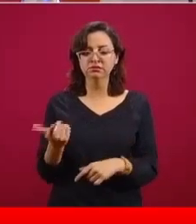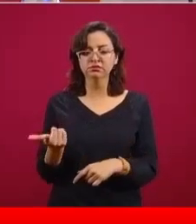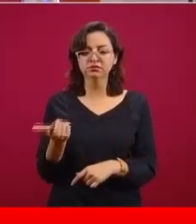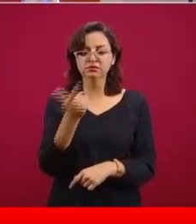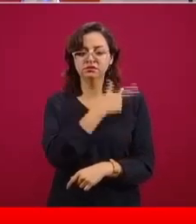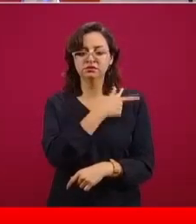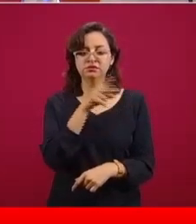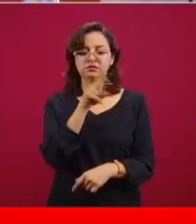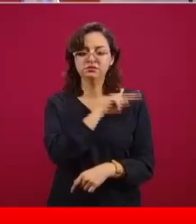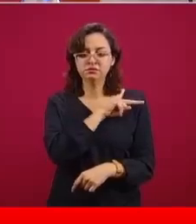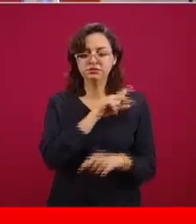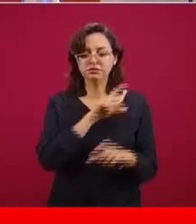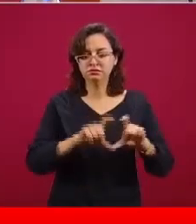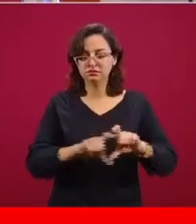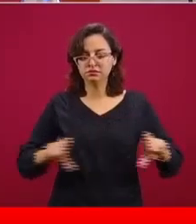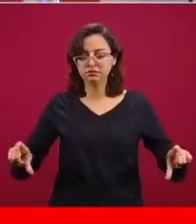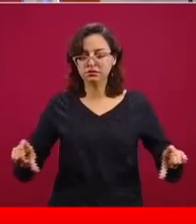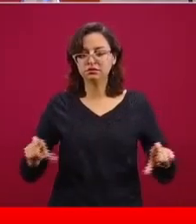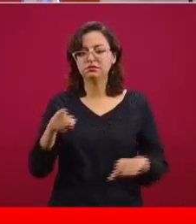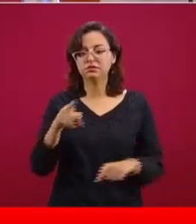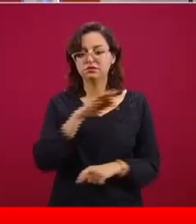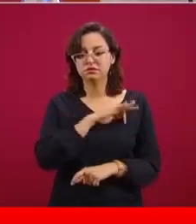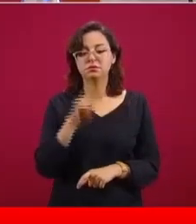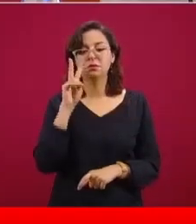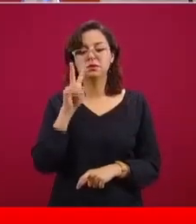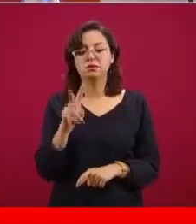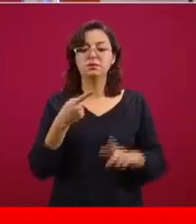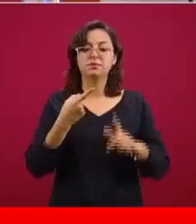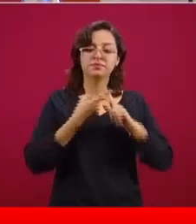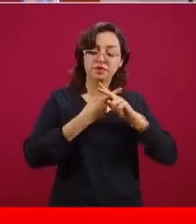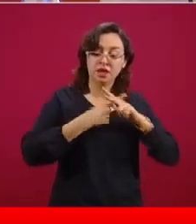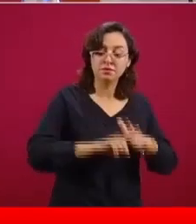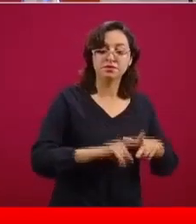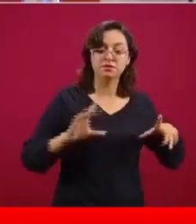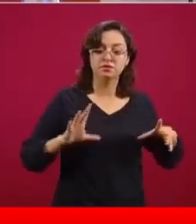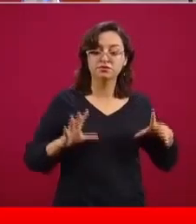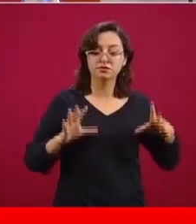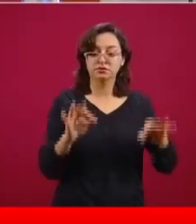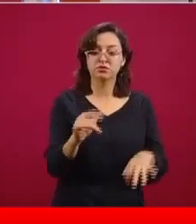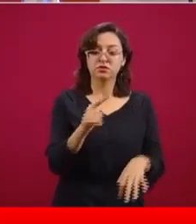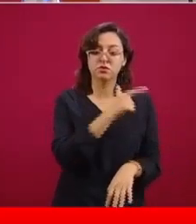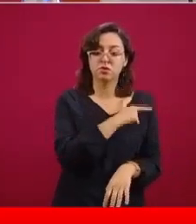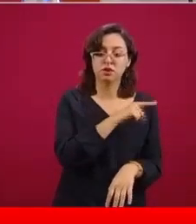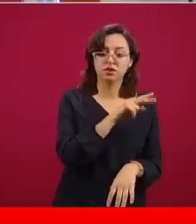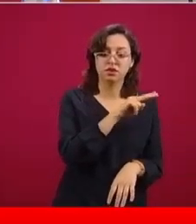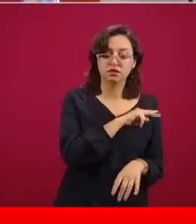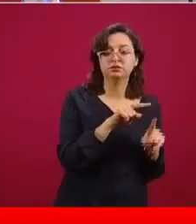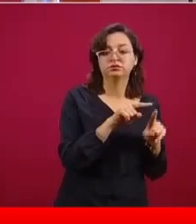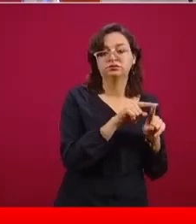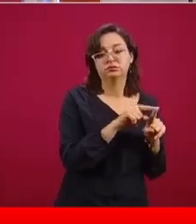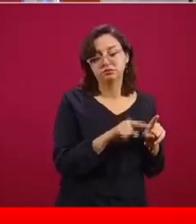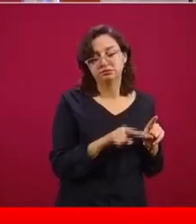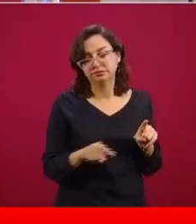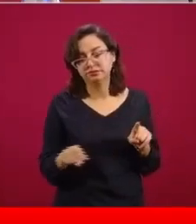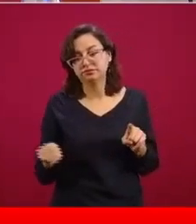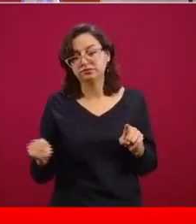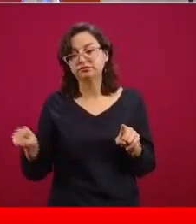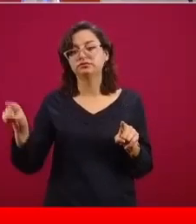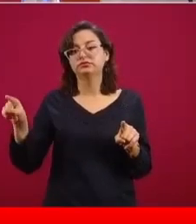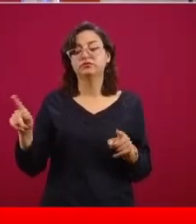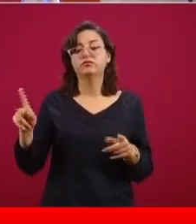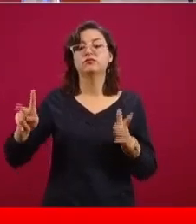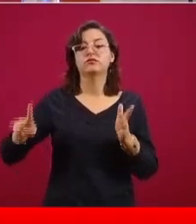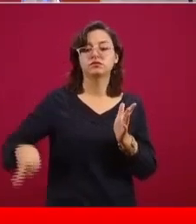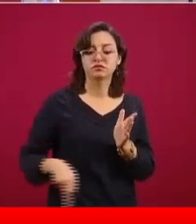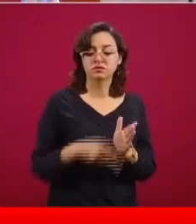aquí más o menos aquí nace la guardia nacional y nuevamente en un reposicionamiento